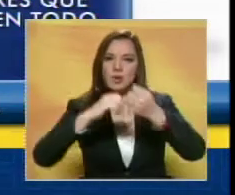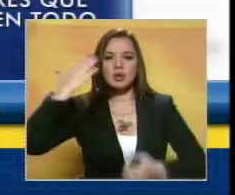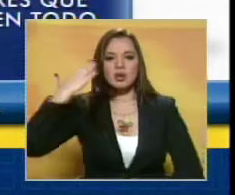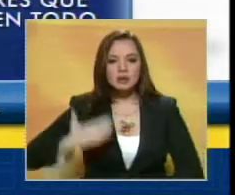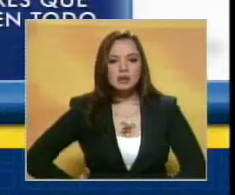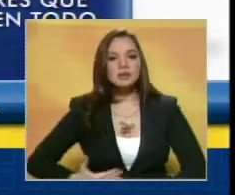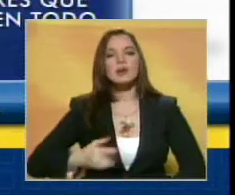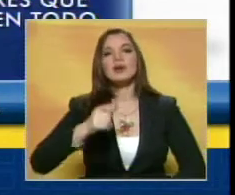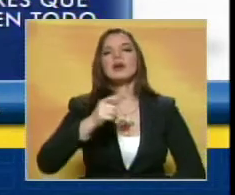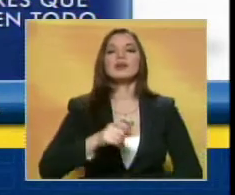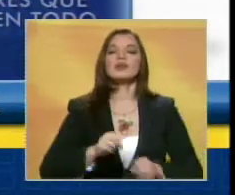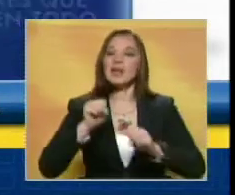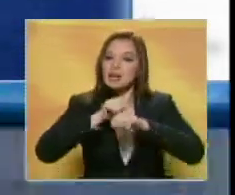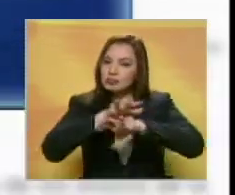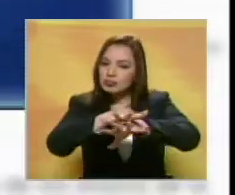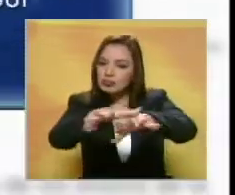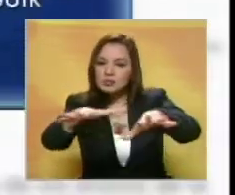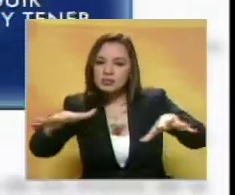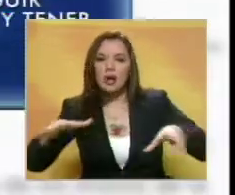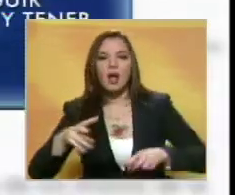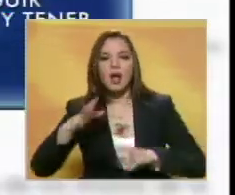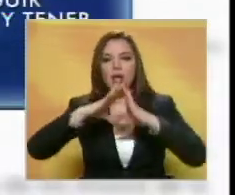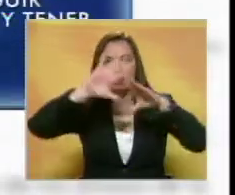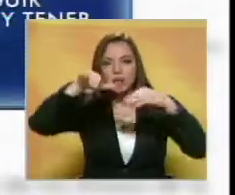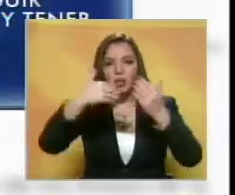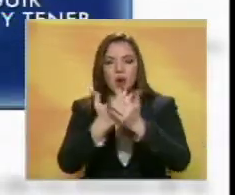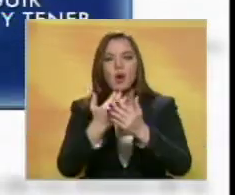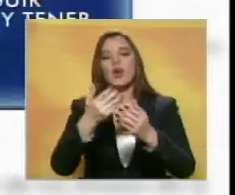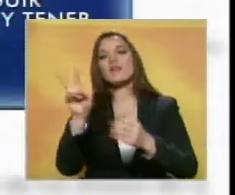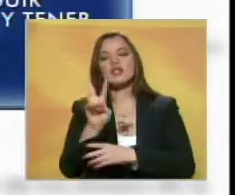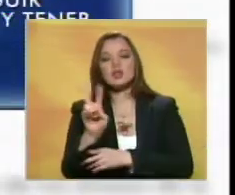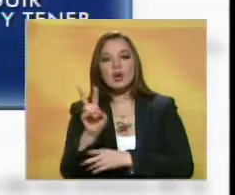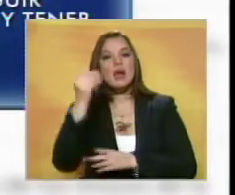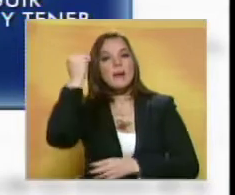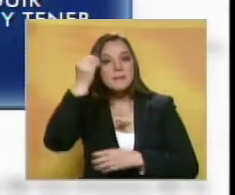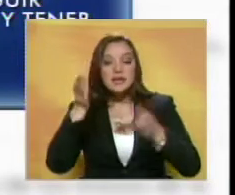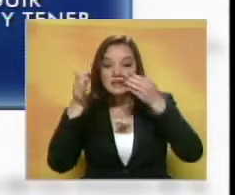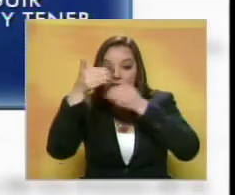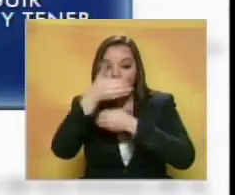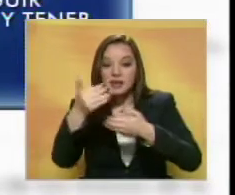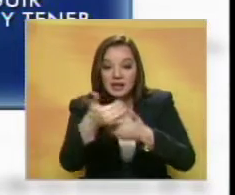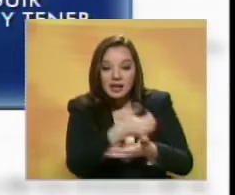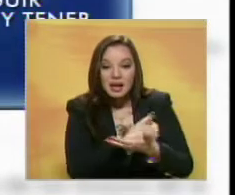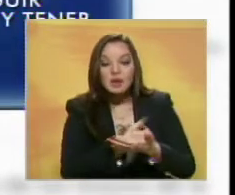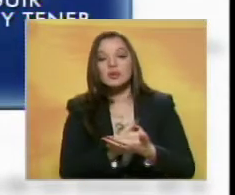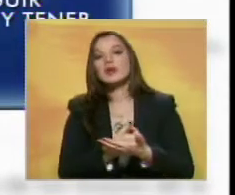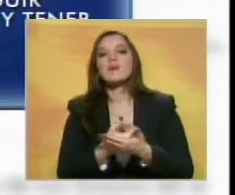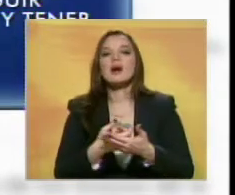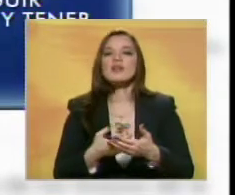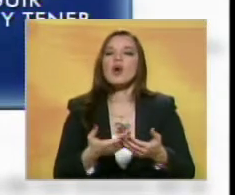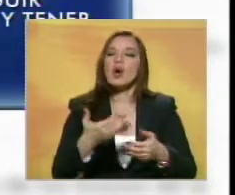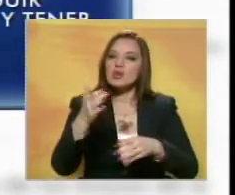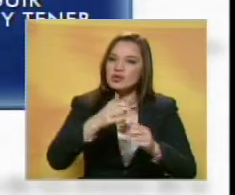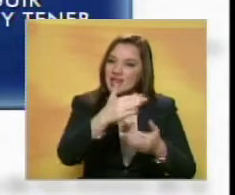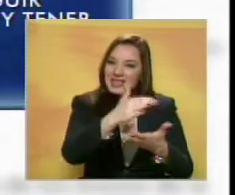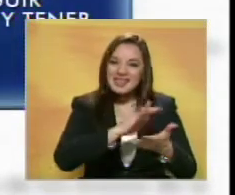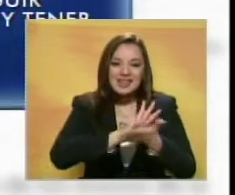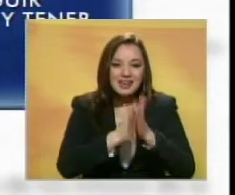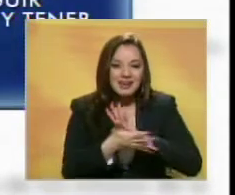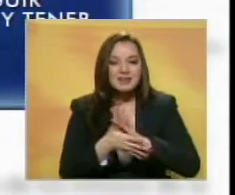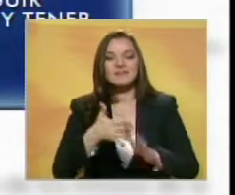que se estarán desplegando en todo el país. Expresó que el contrabando es uno de los brazos de la guerra económica contra Venezuela, por lo que